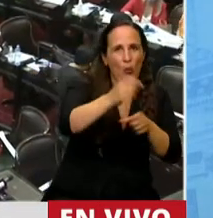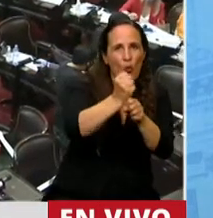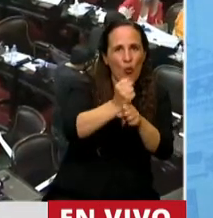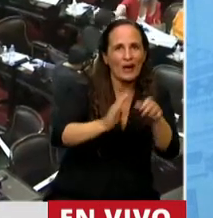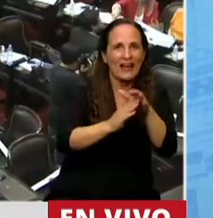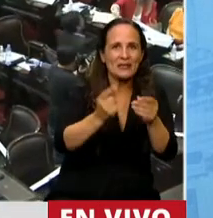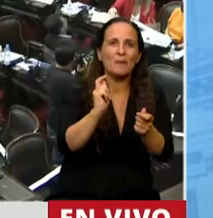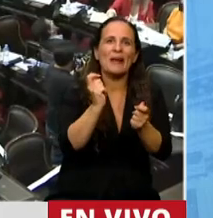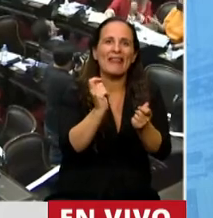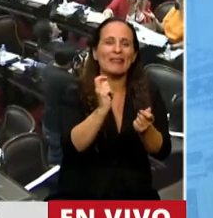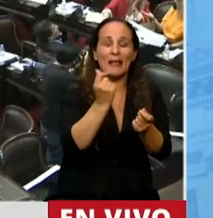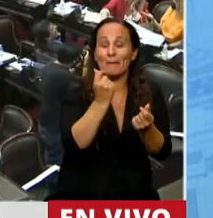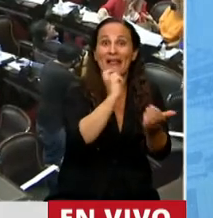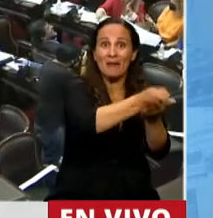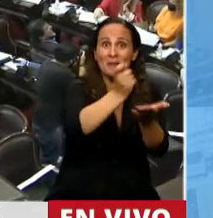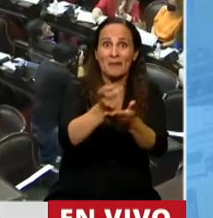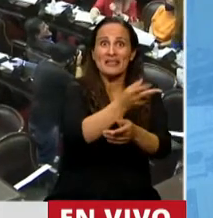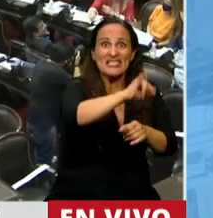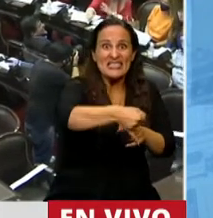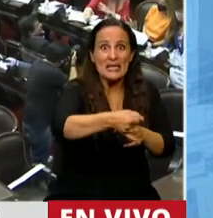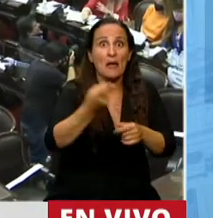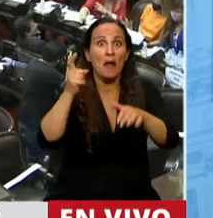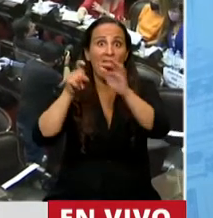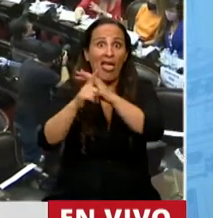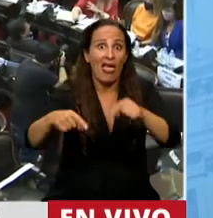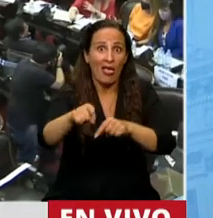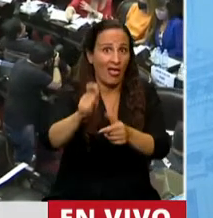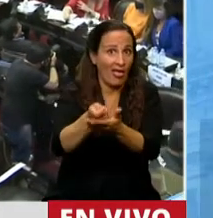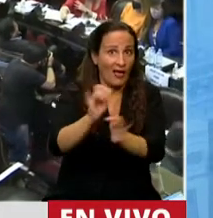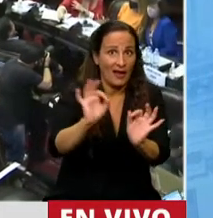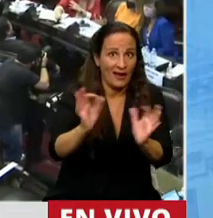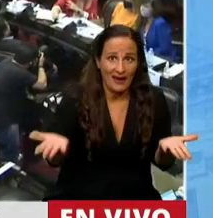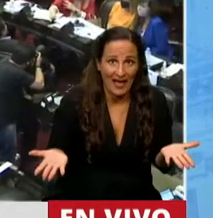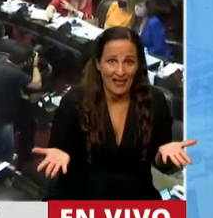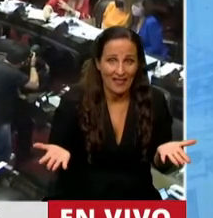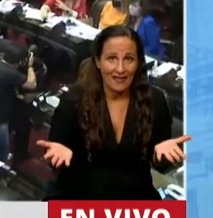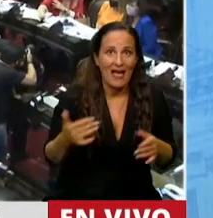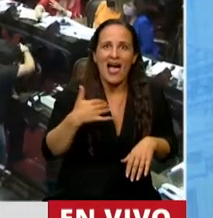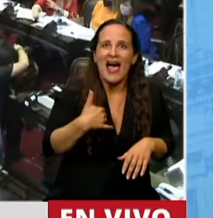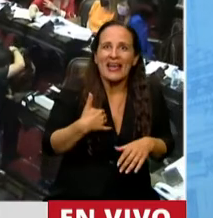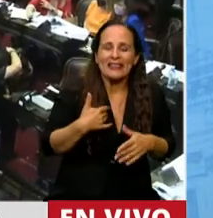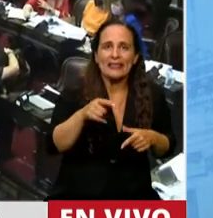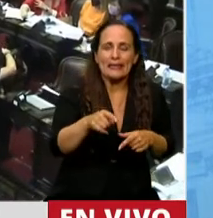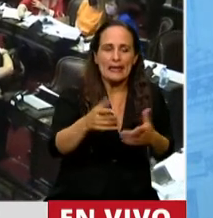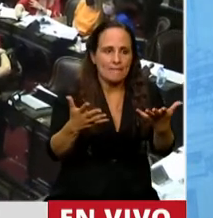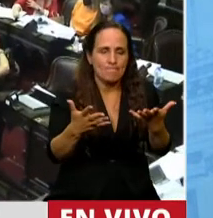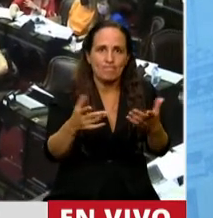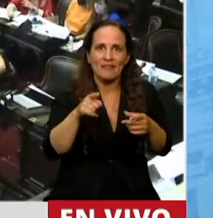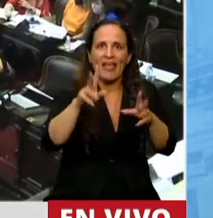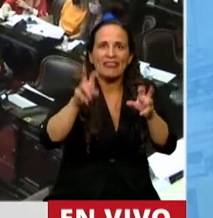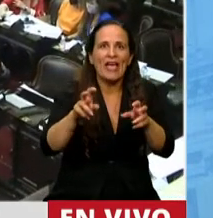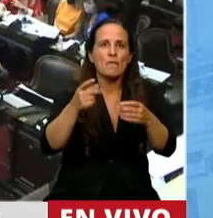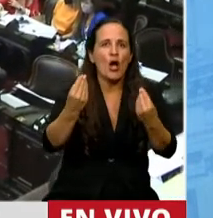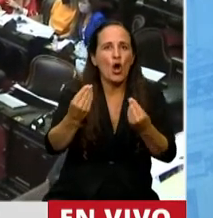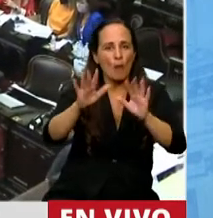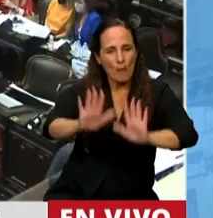se iba la plata y argentina se quedó con una nula capacidad operativa de las tareas básicas de defensa